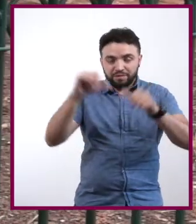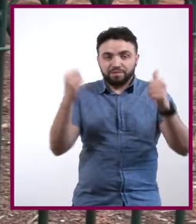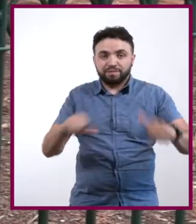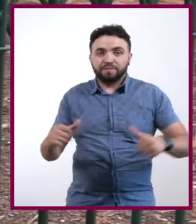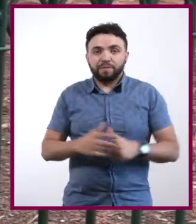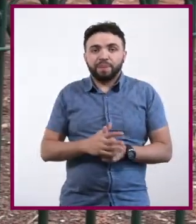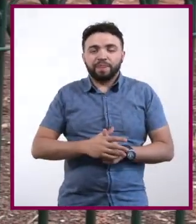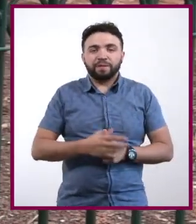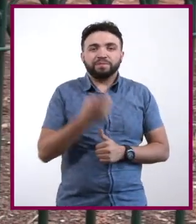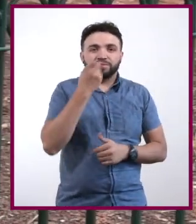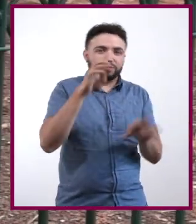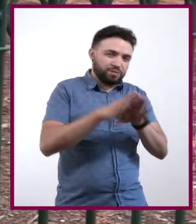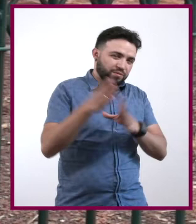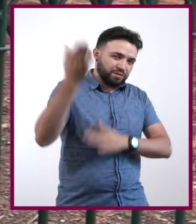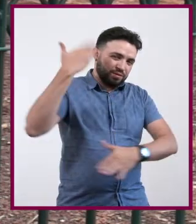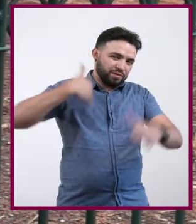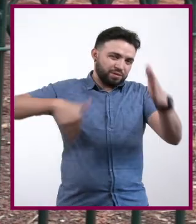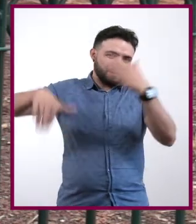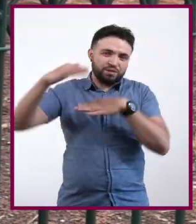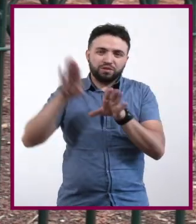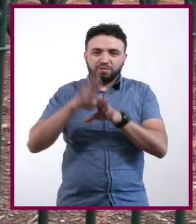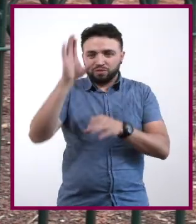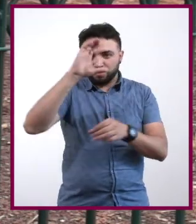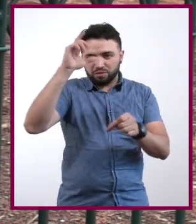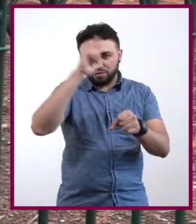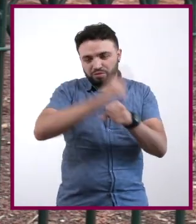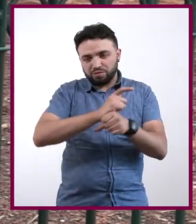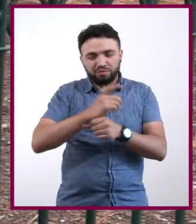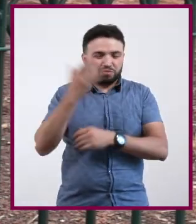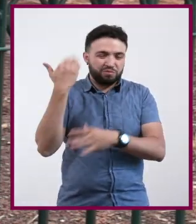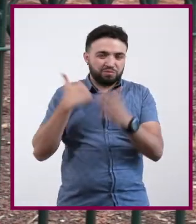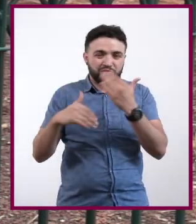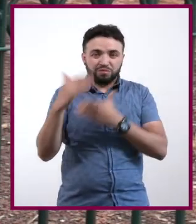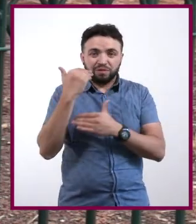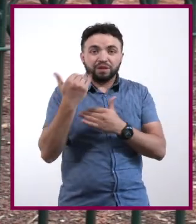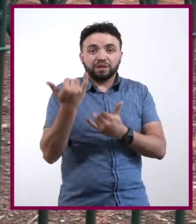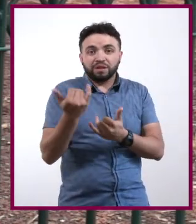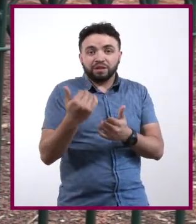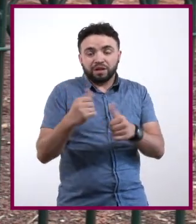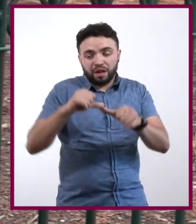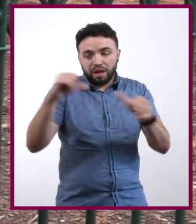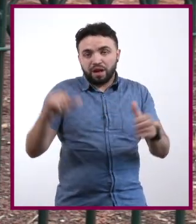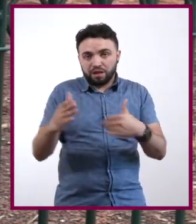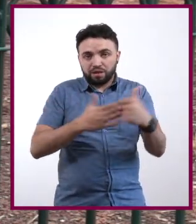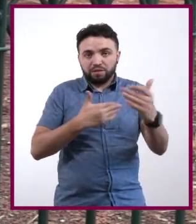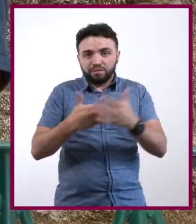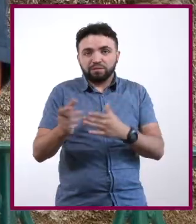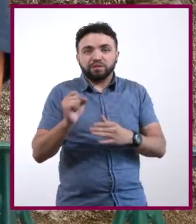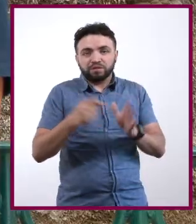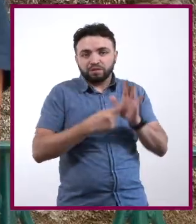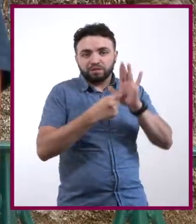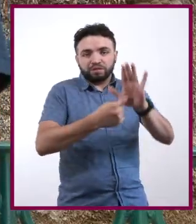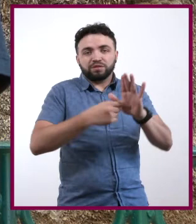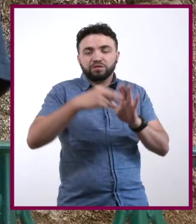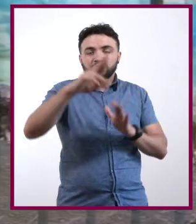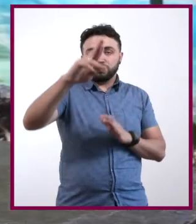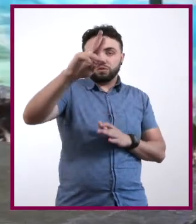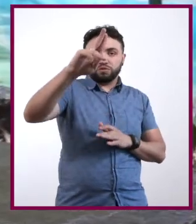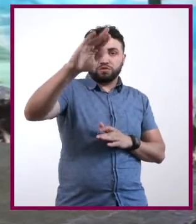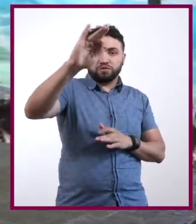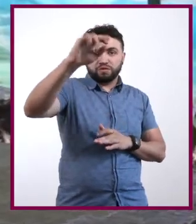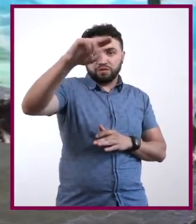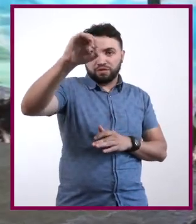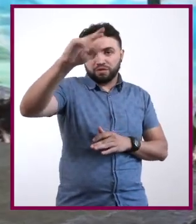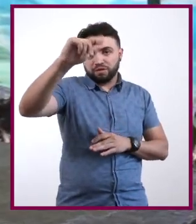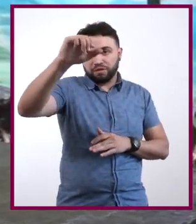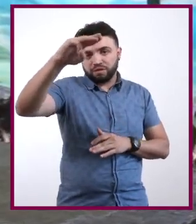arte. Desde tiempos muy remotos como lo son las culturas de Occidente de México, y en el caso del arte moderno, representado por Rufino Tamayo. Hemos